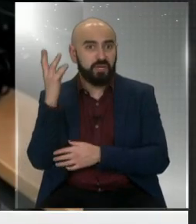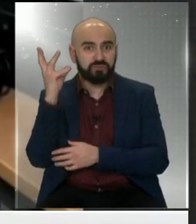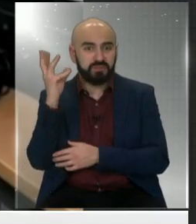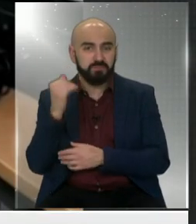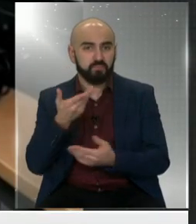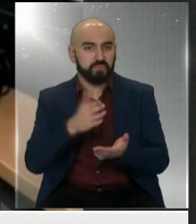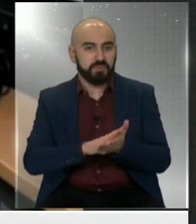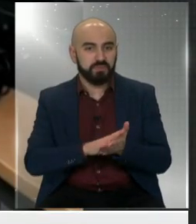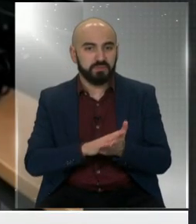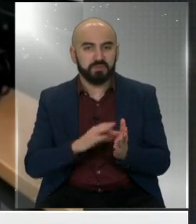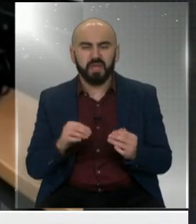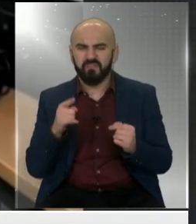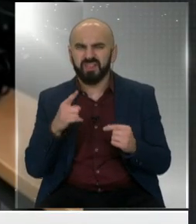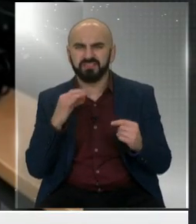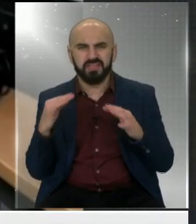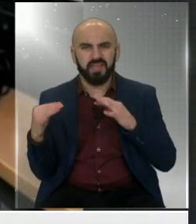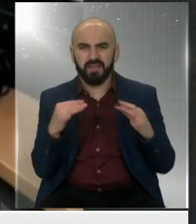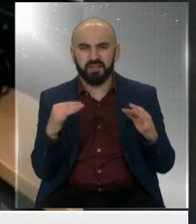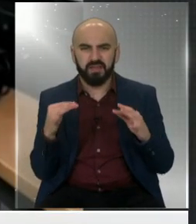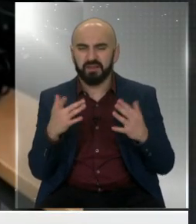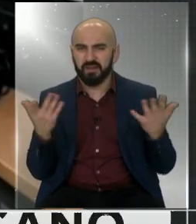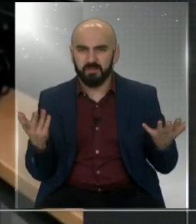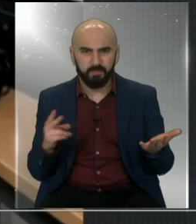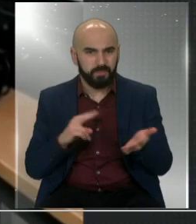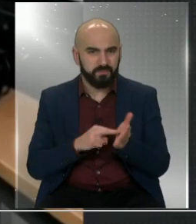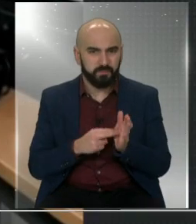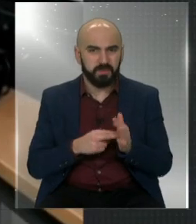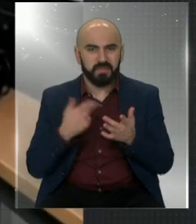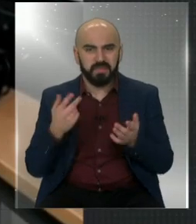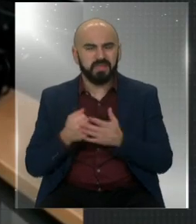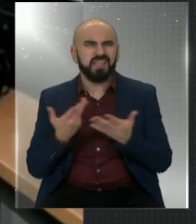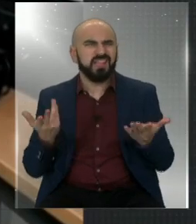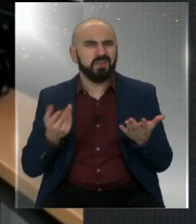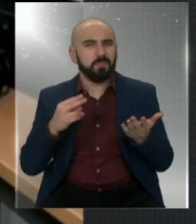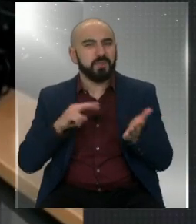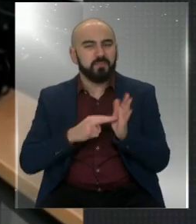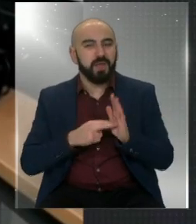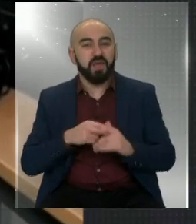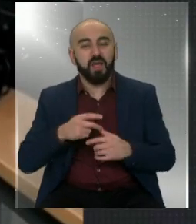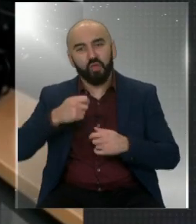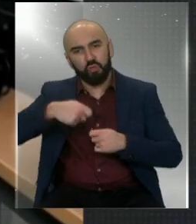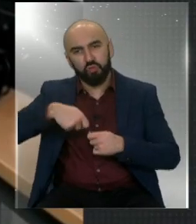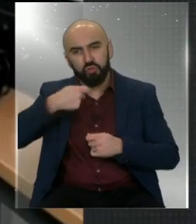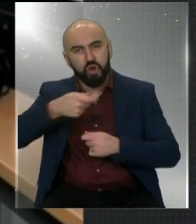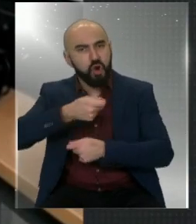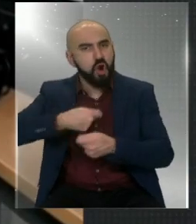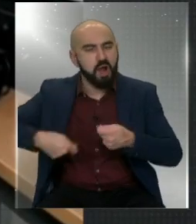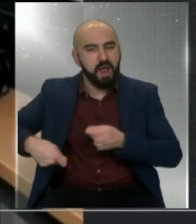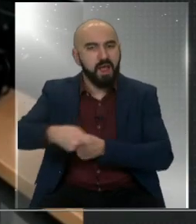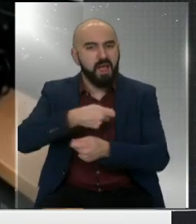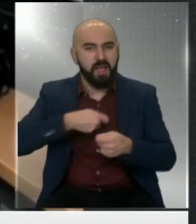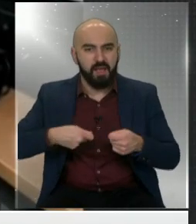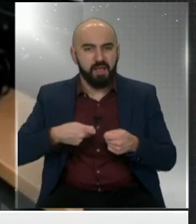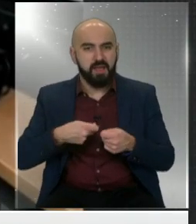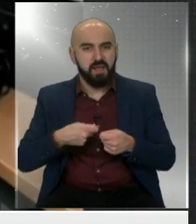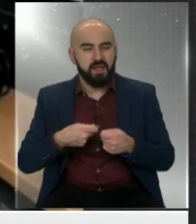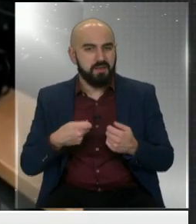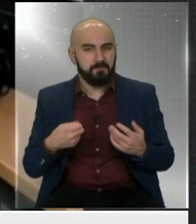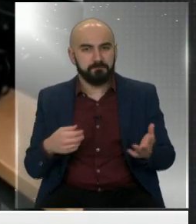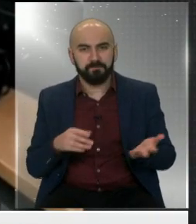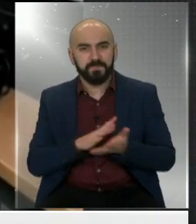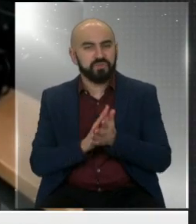control, sobre todo porque es el paso de droga que va de todo lo que es